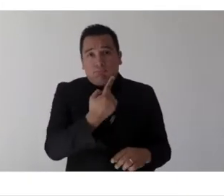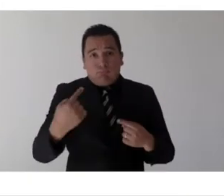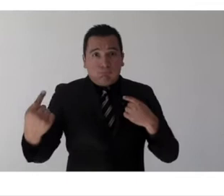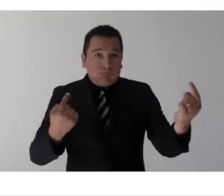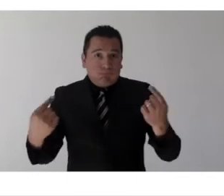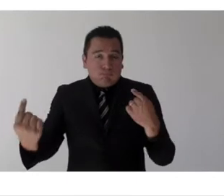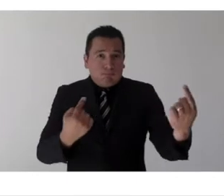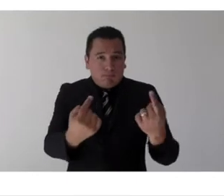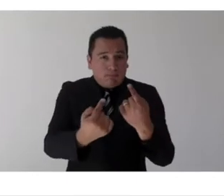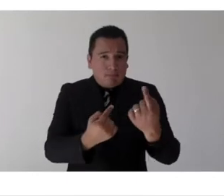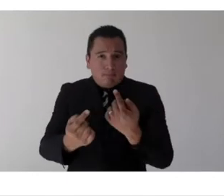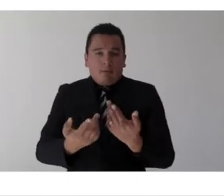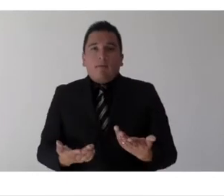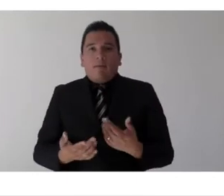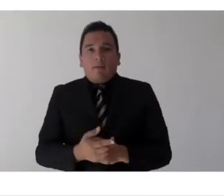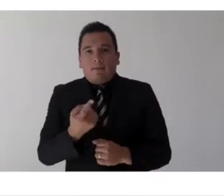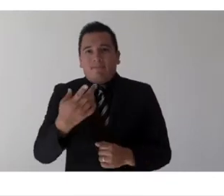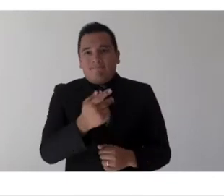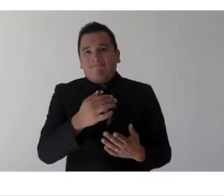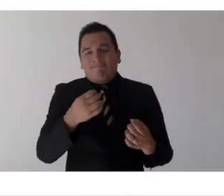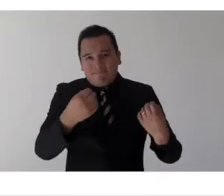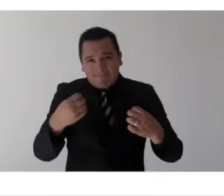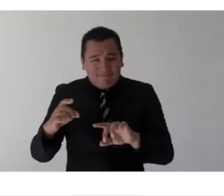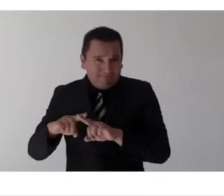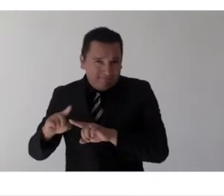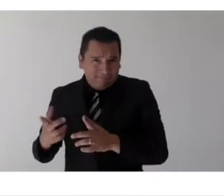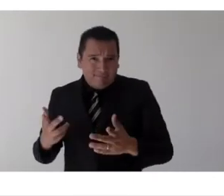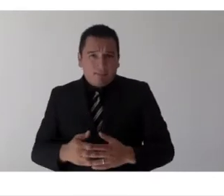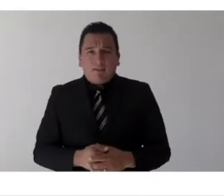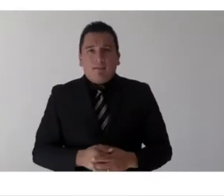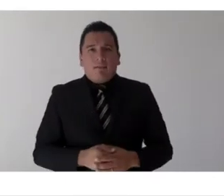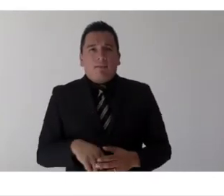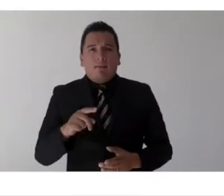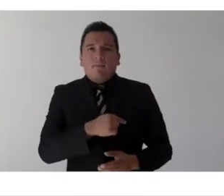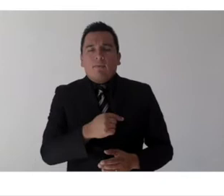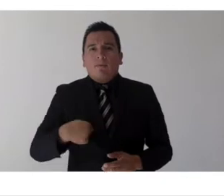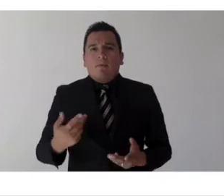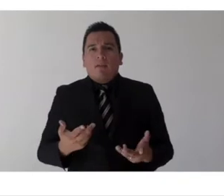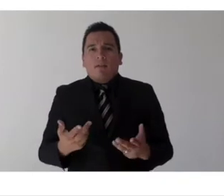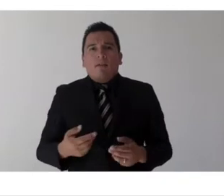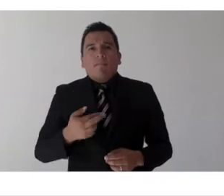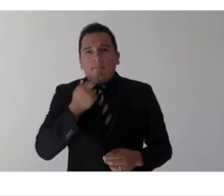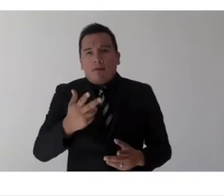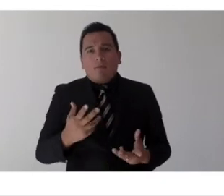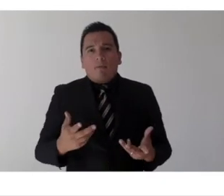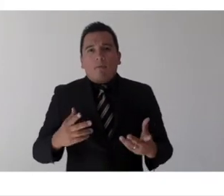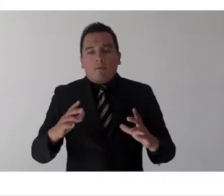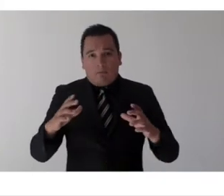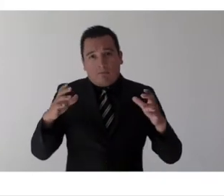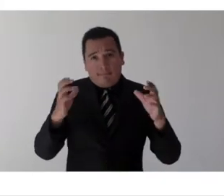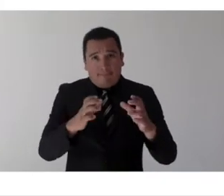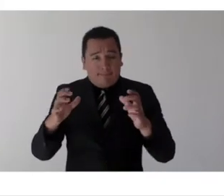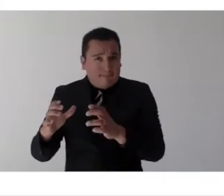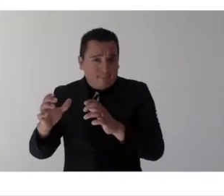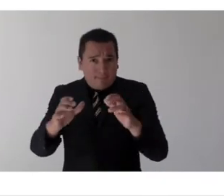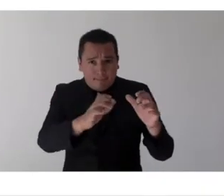las labores y las responsabilidades que tienen sobre otros trabajos, y como empezamos a operar es con colectivos de exigencia.